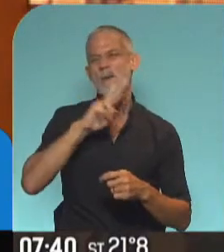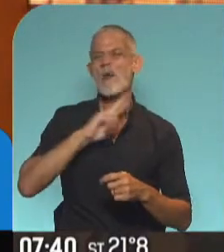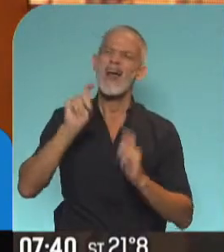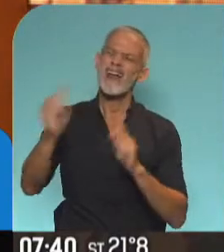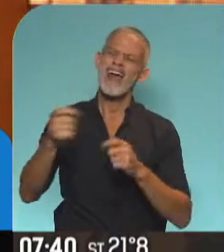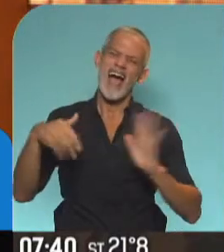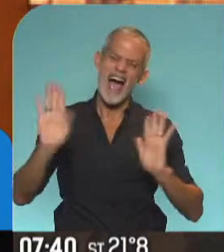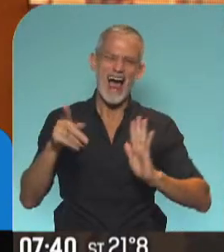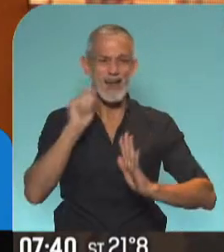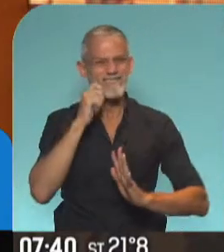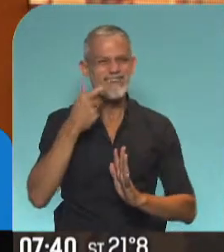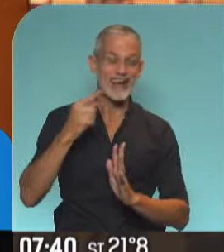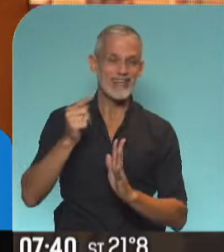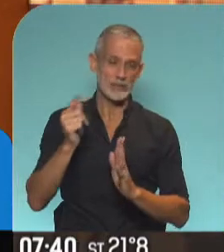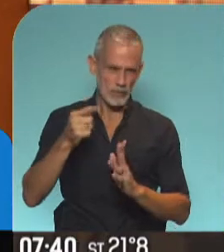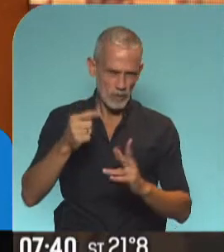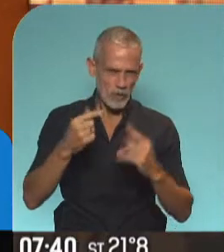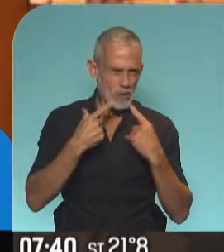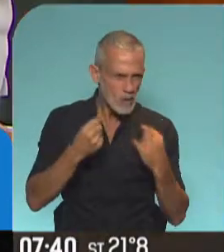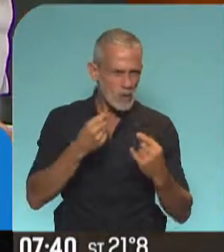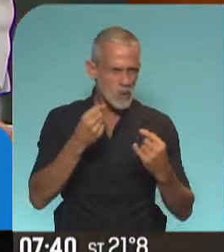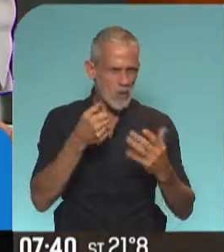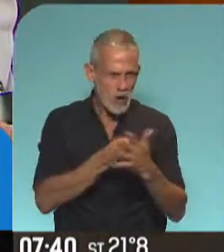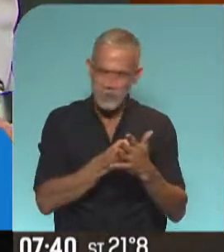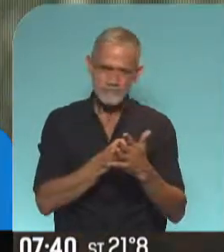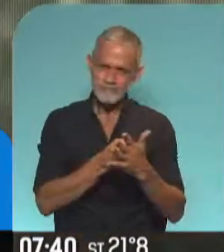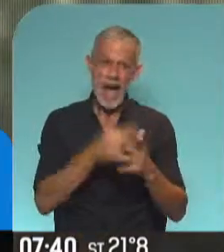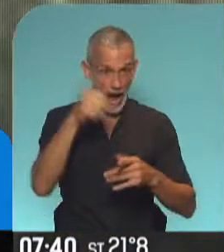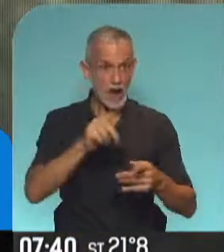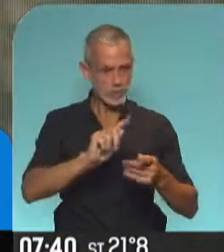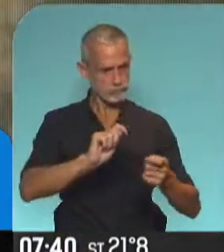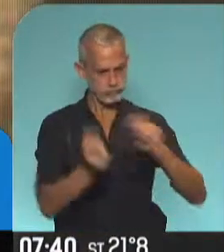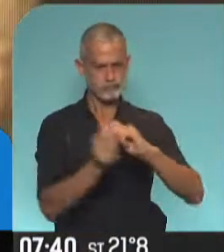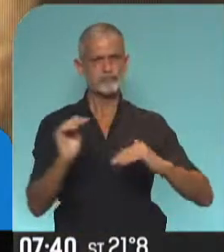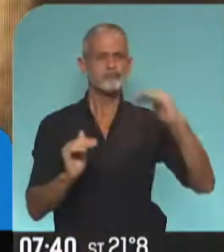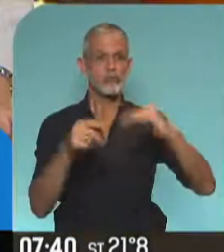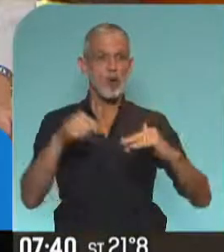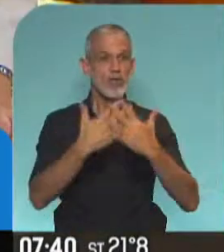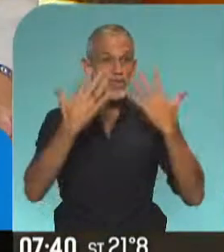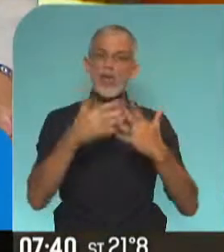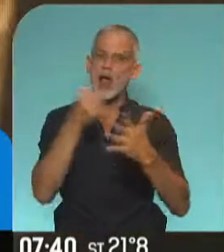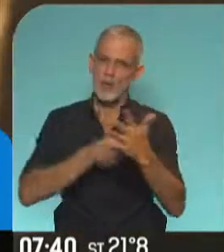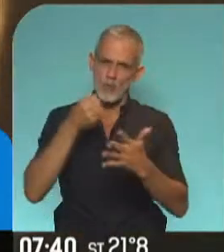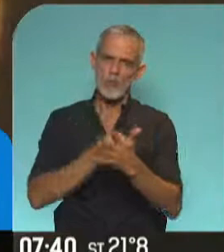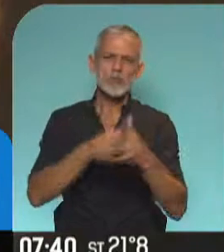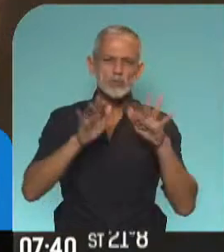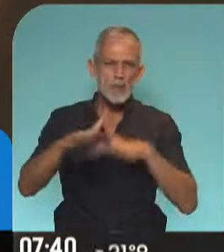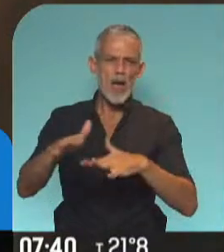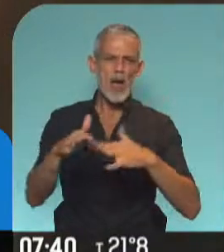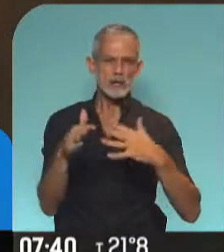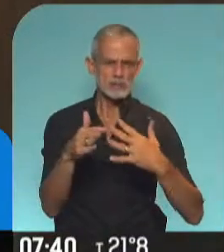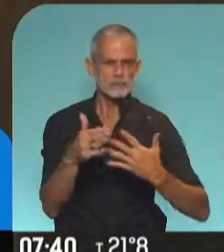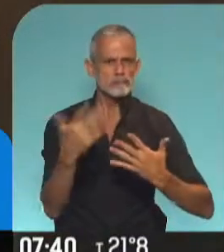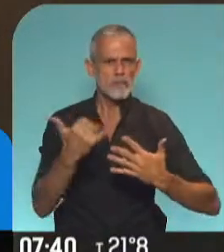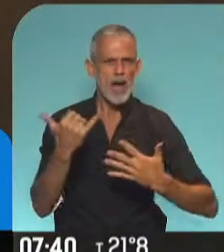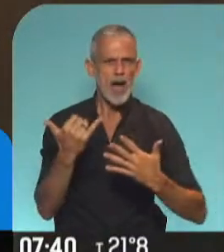al reconocimiento del reclamo por ser mujer. Totalmente, y estamos hablando hoy entonces de un día de lucha y un día de movilización